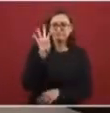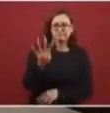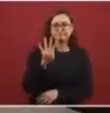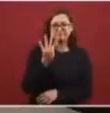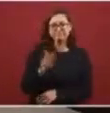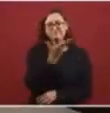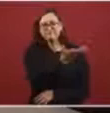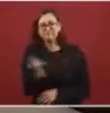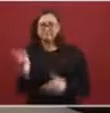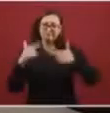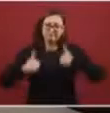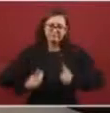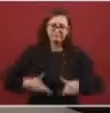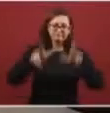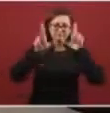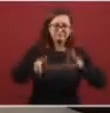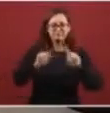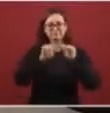2019.